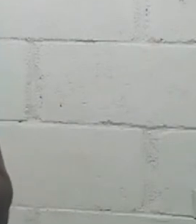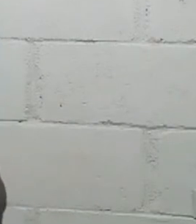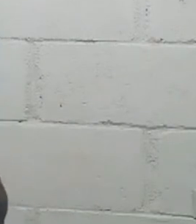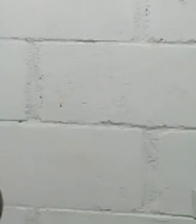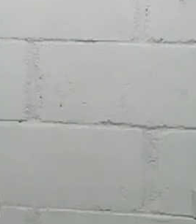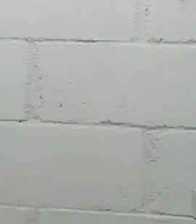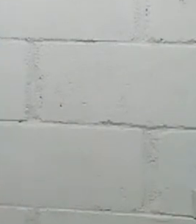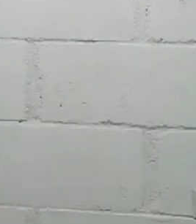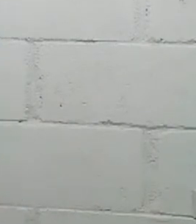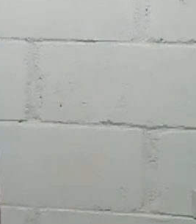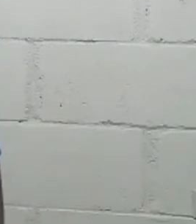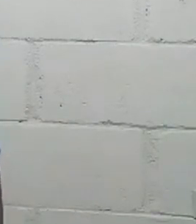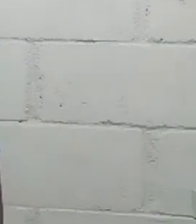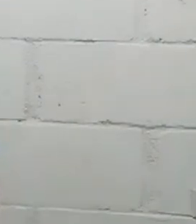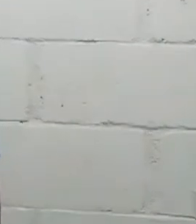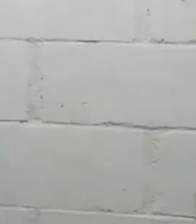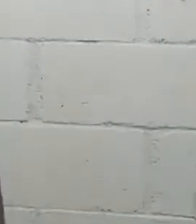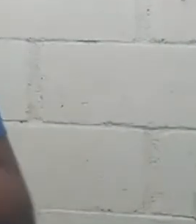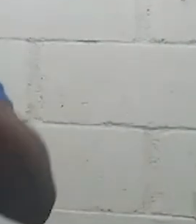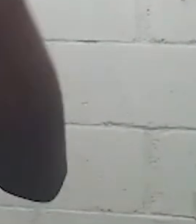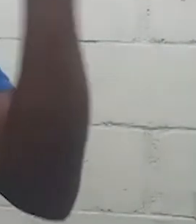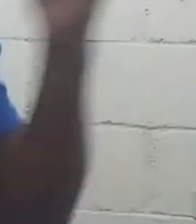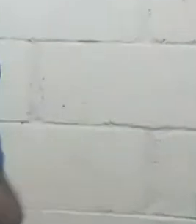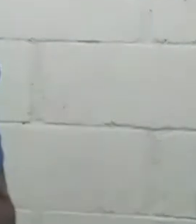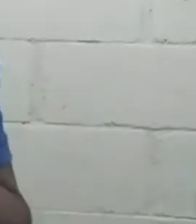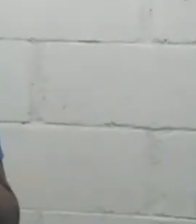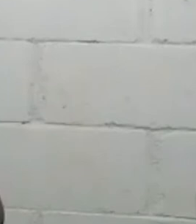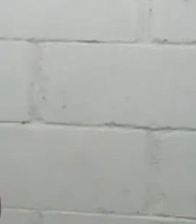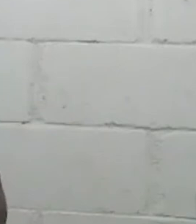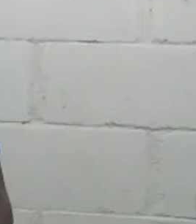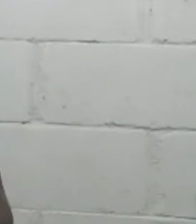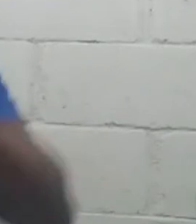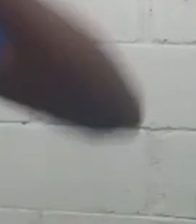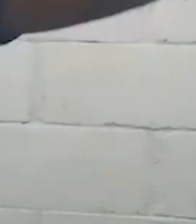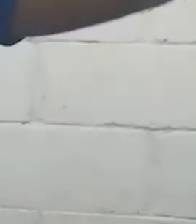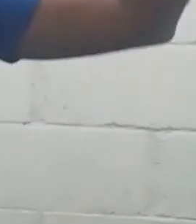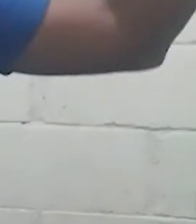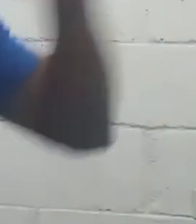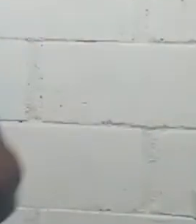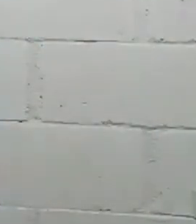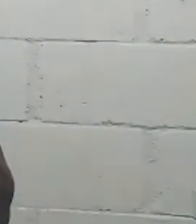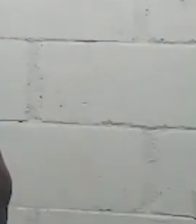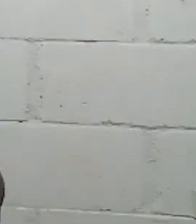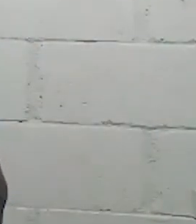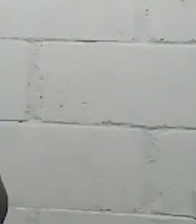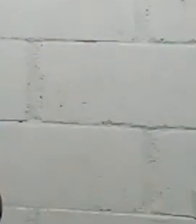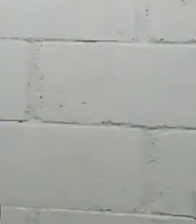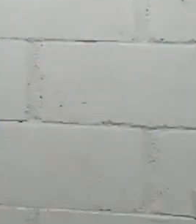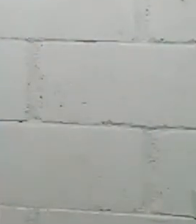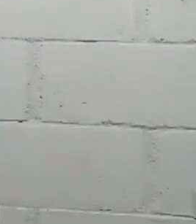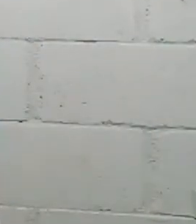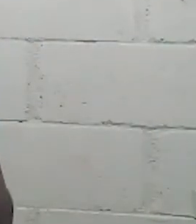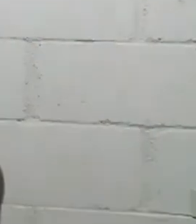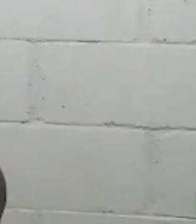tokmachki, naboni, corta yuka pashpiro, huija hui,